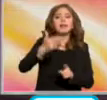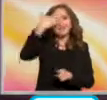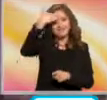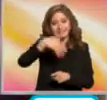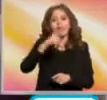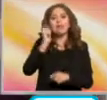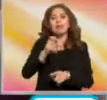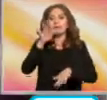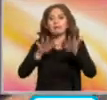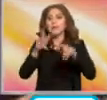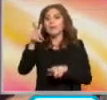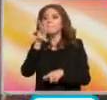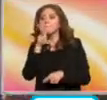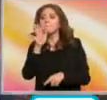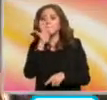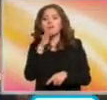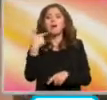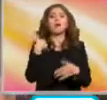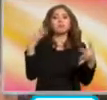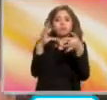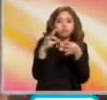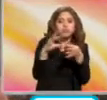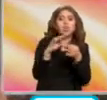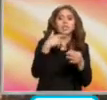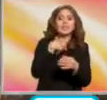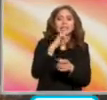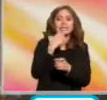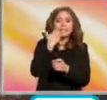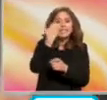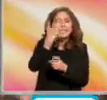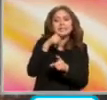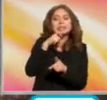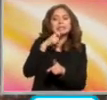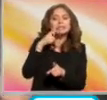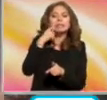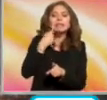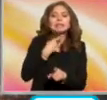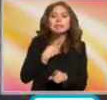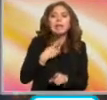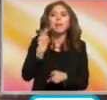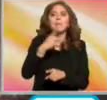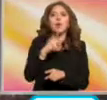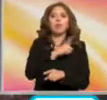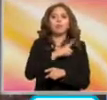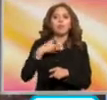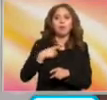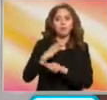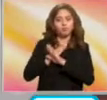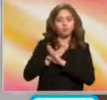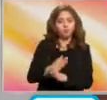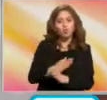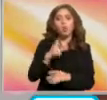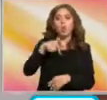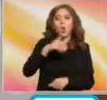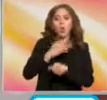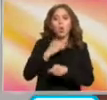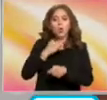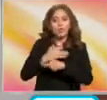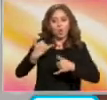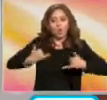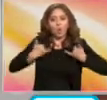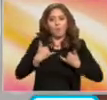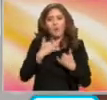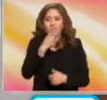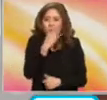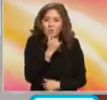que mi Más o papá me menos, va a ver sí. que voy a tener ganas de tener sexo, pero sé que debo de cuidarme, sé que quizá no es el momento todavía. Y tiene una duda respecto